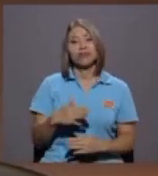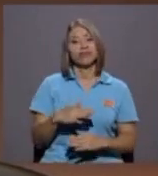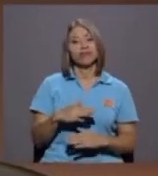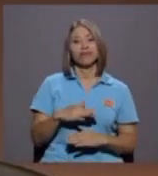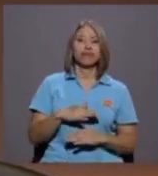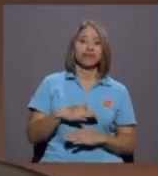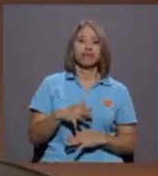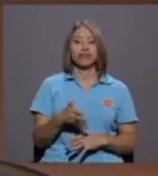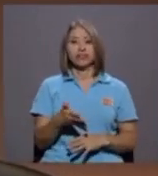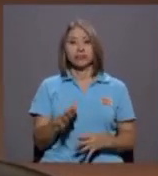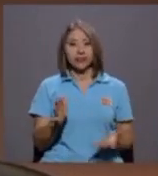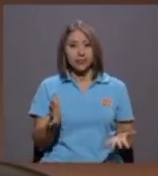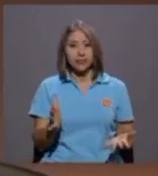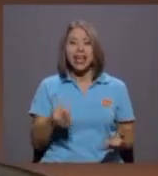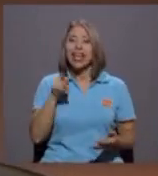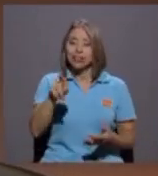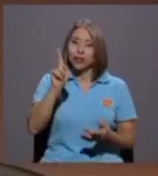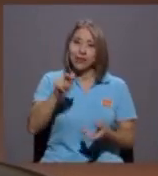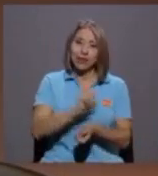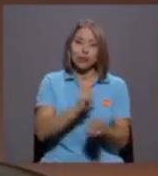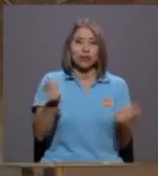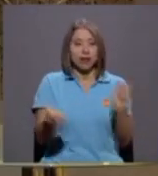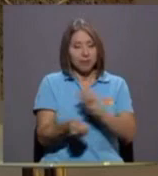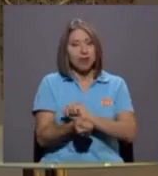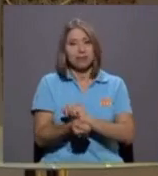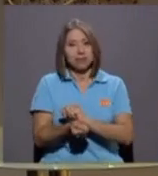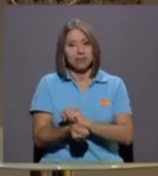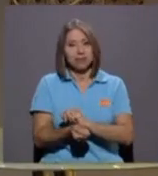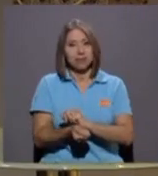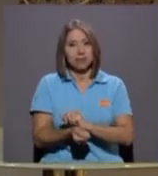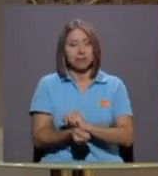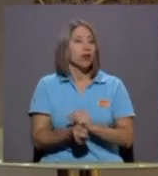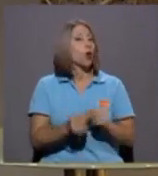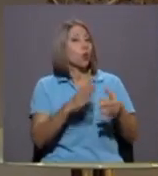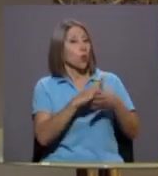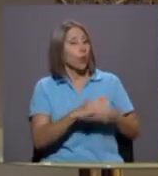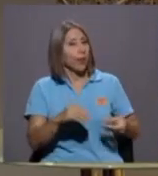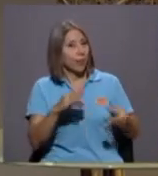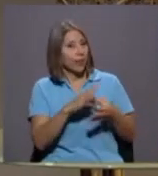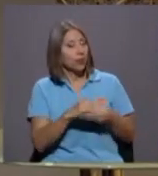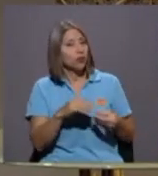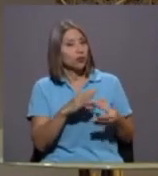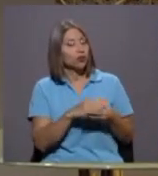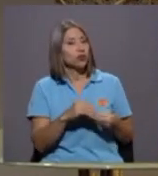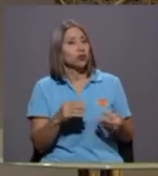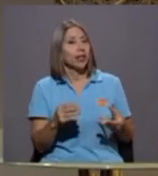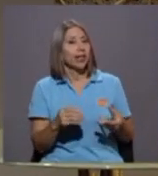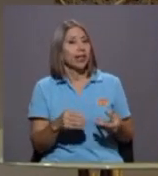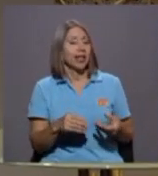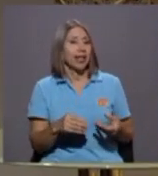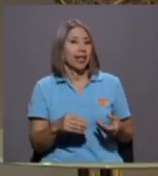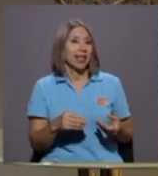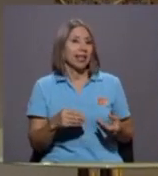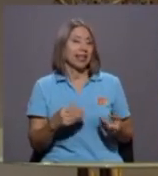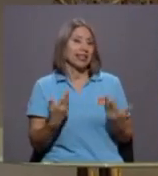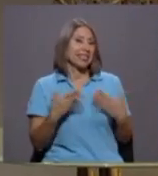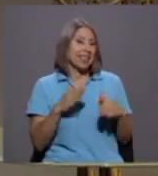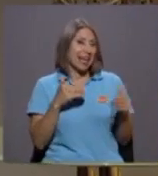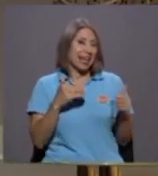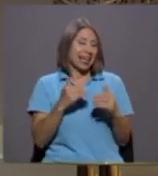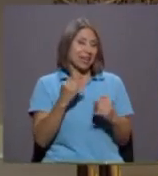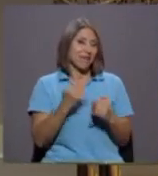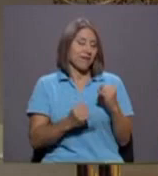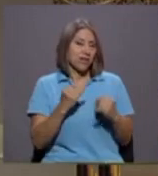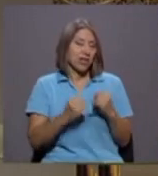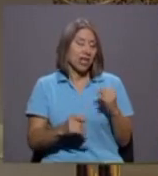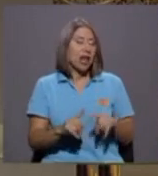no hemos logrado iniciar con esos cambios. Cuéntenos, si ya estamos relativamente cerca del final, doña